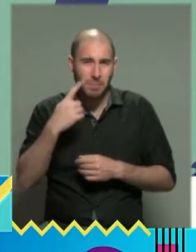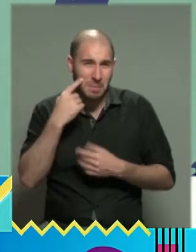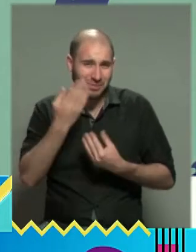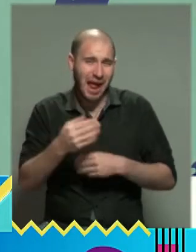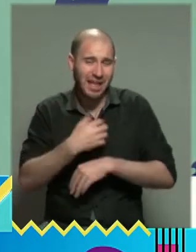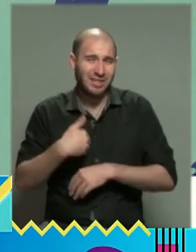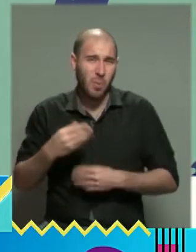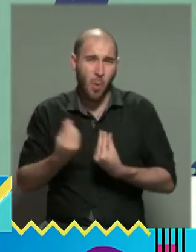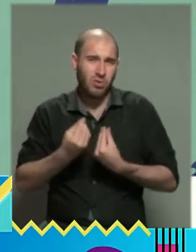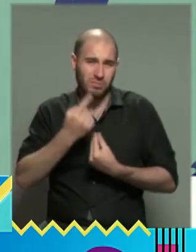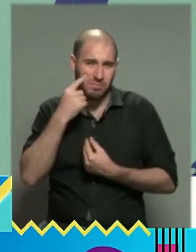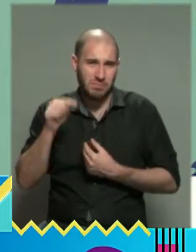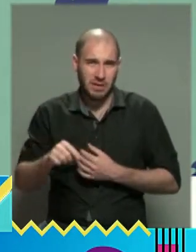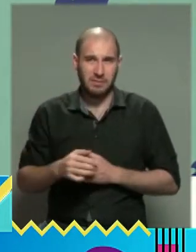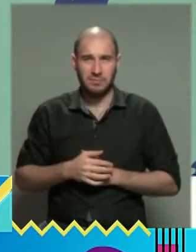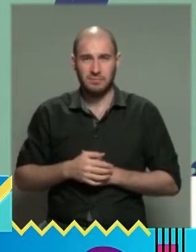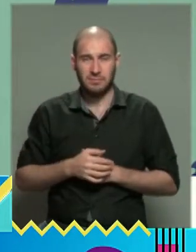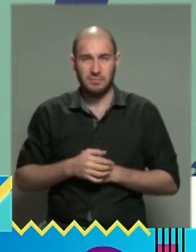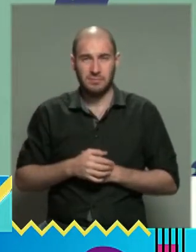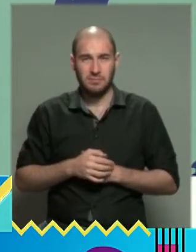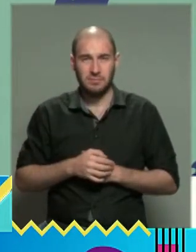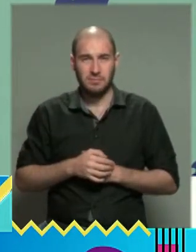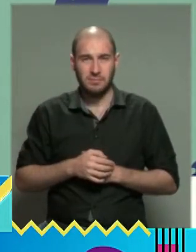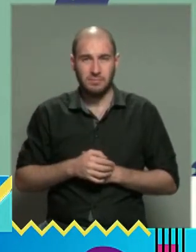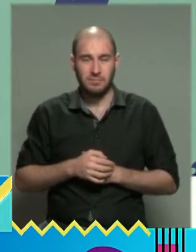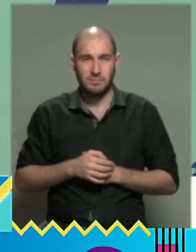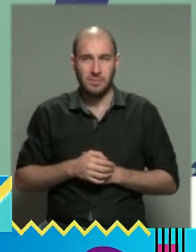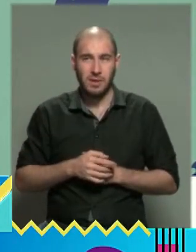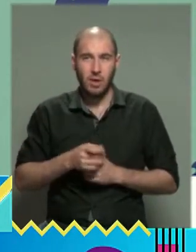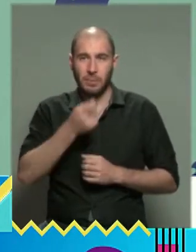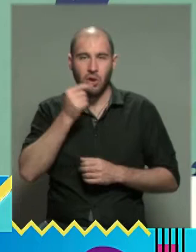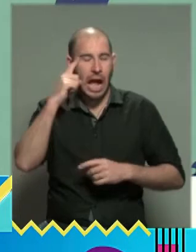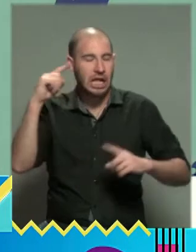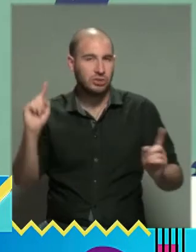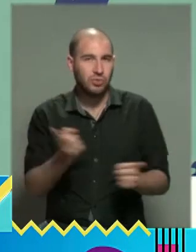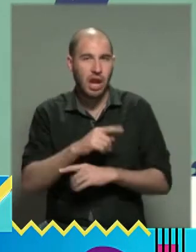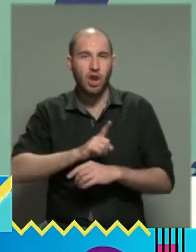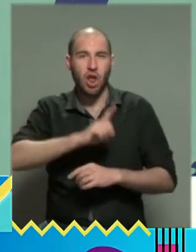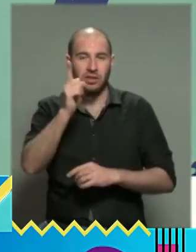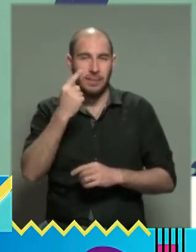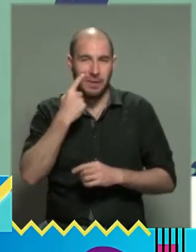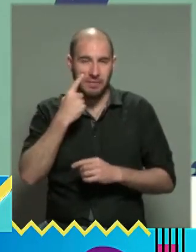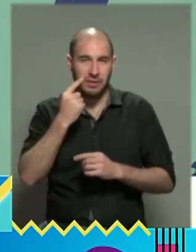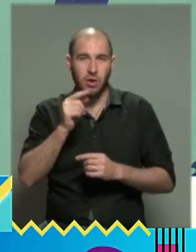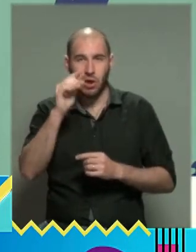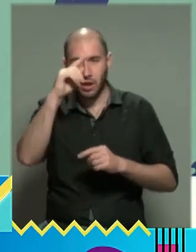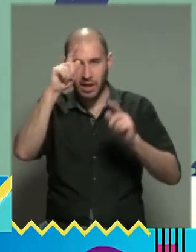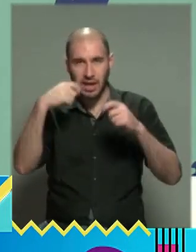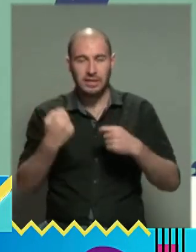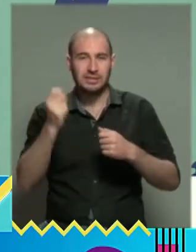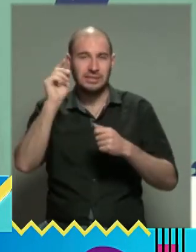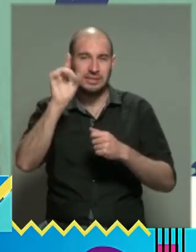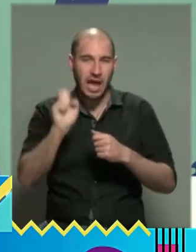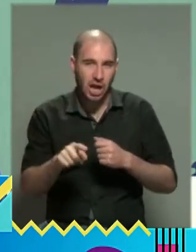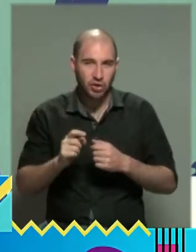muchos argentinos, y no solo el que por casualidad vive en el norte, sino los indígenas, los del